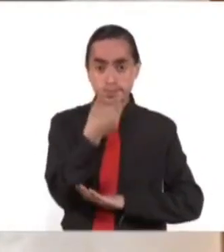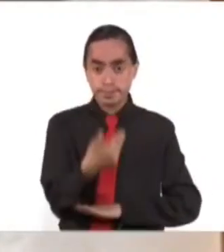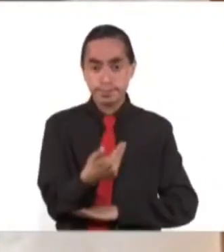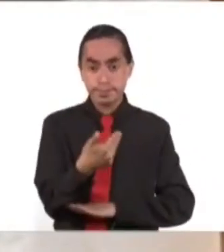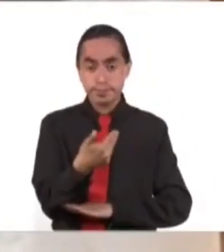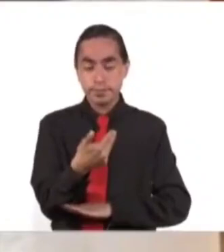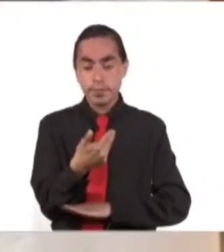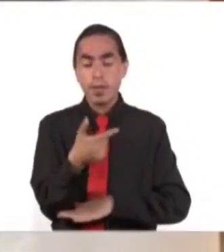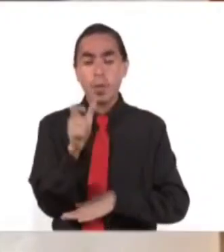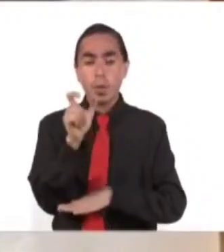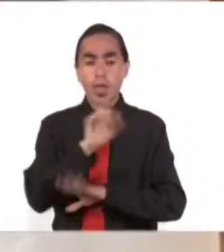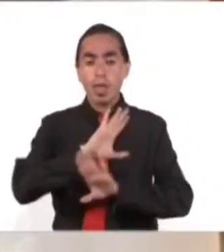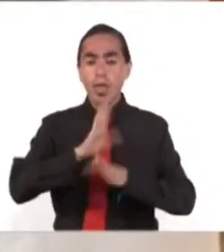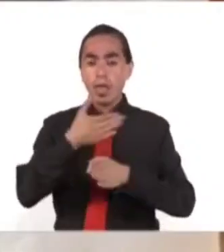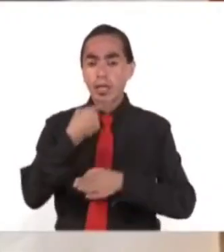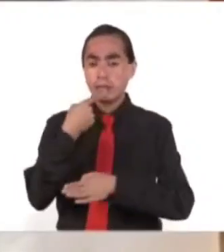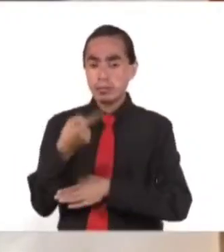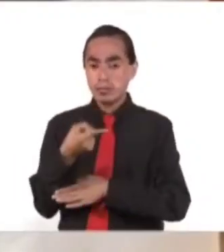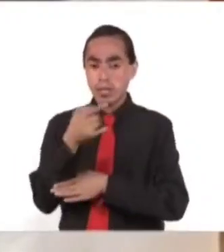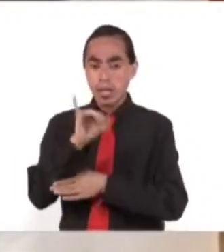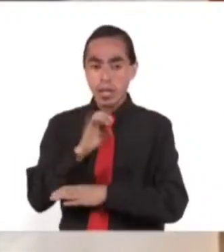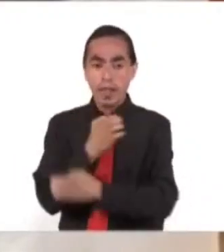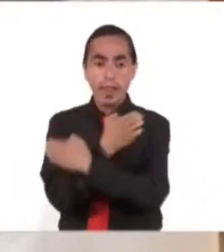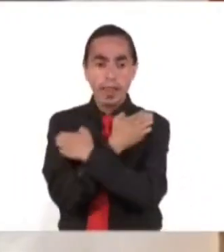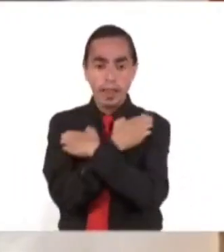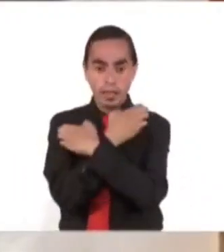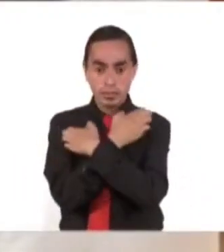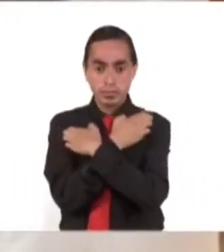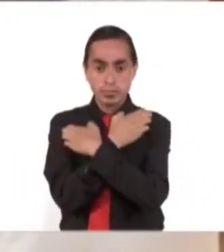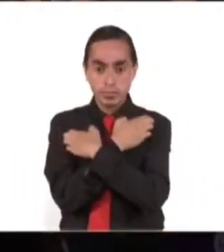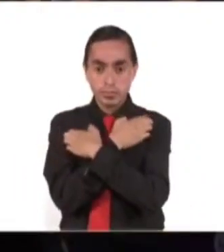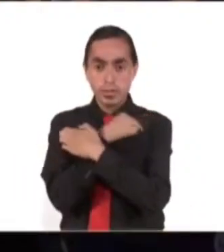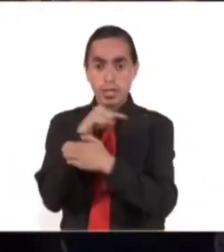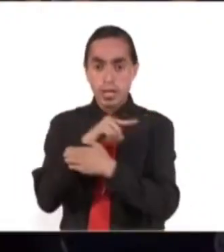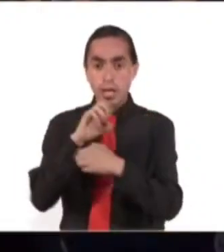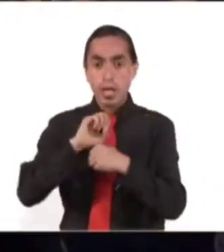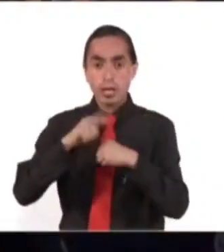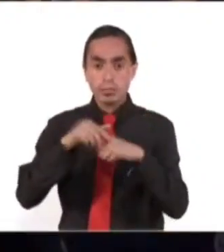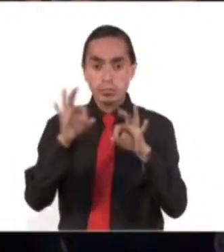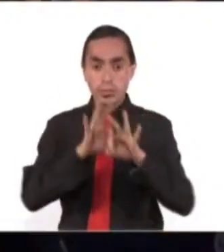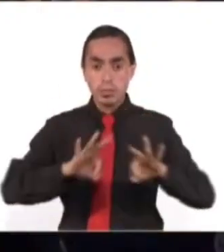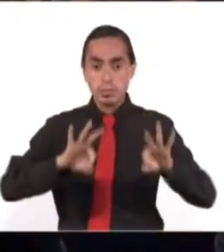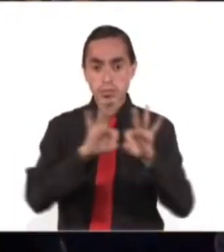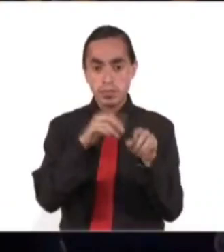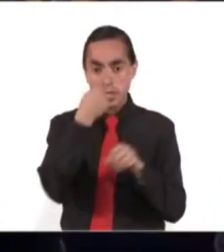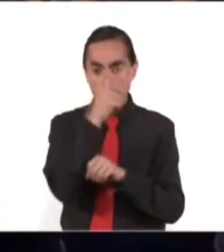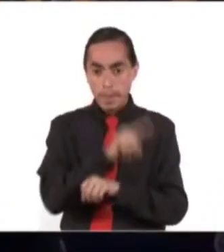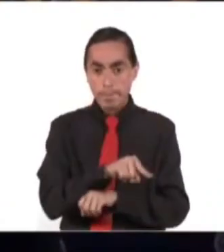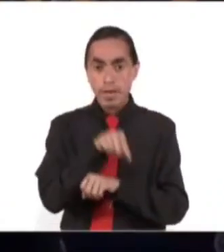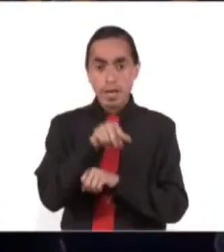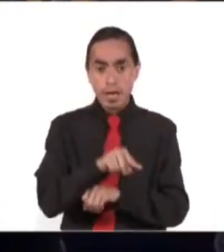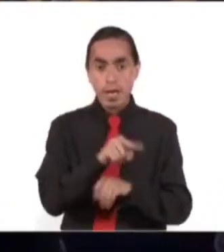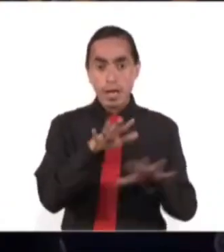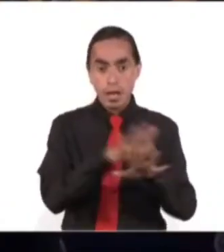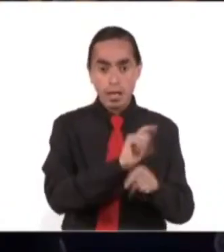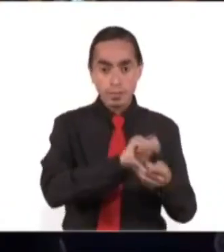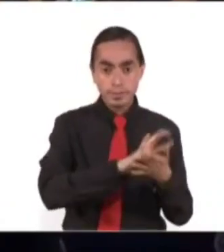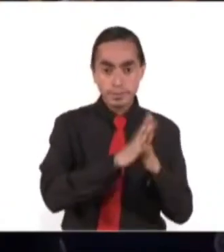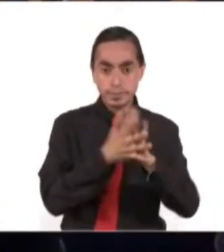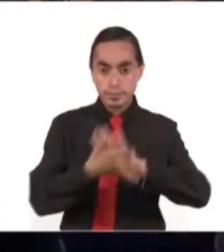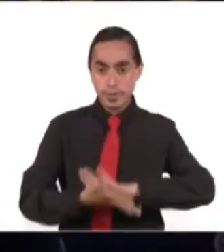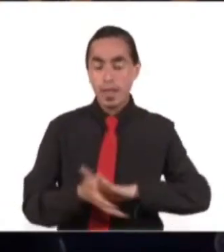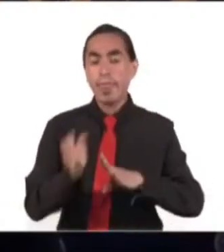el que se afirma que la educación constituye el corazón de la transformación, se hace de